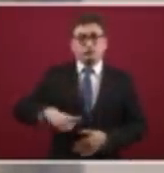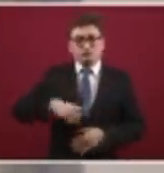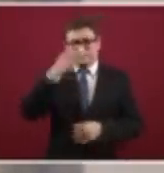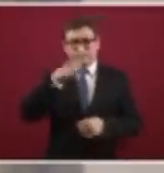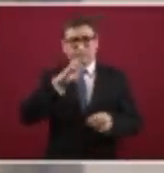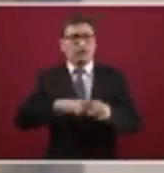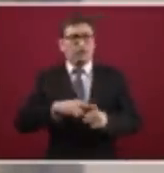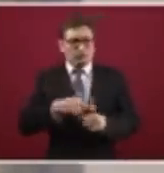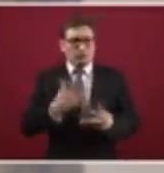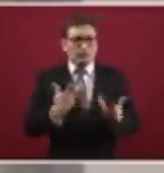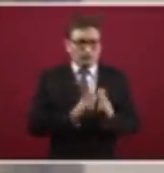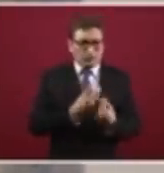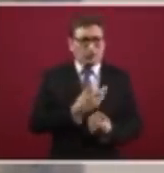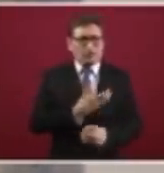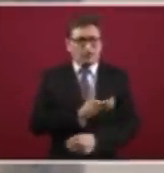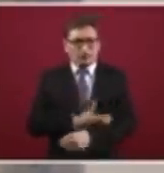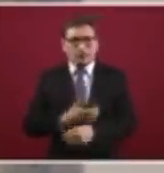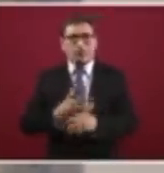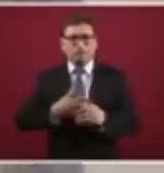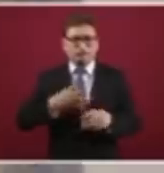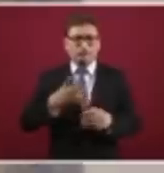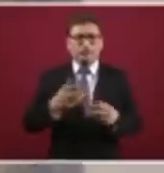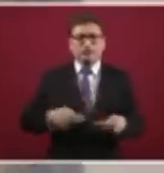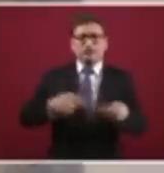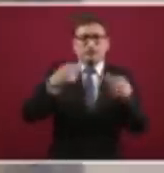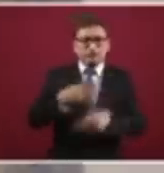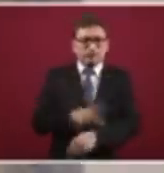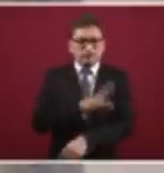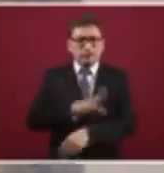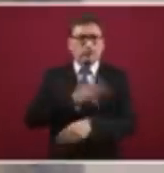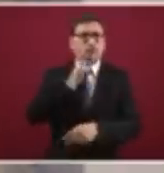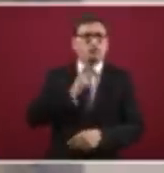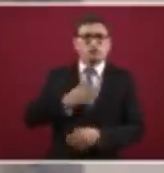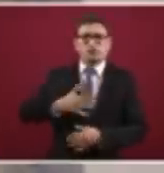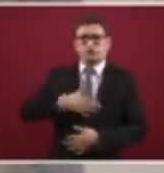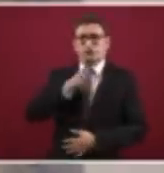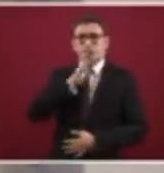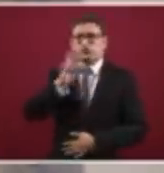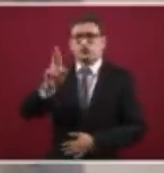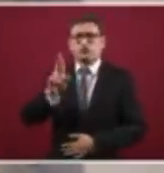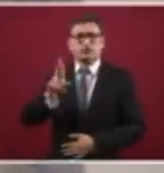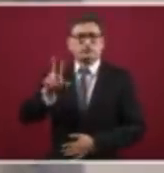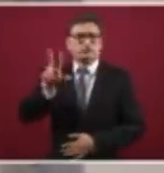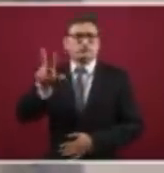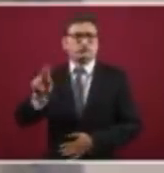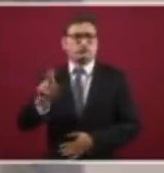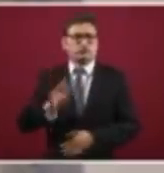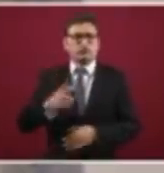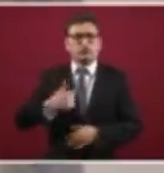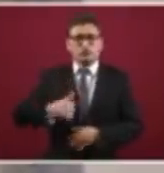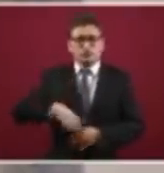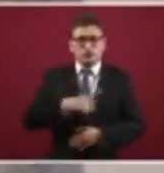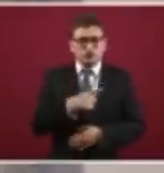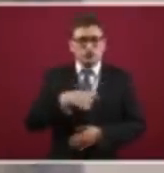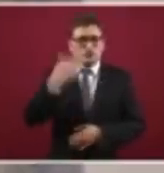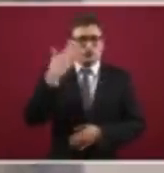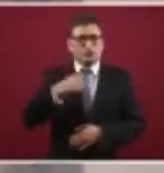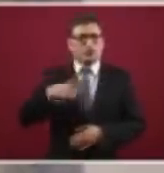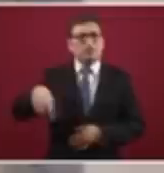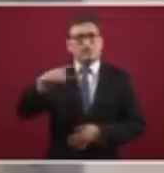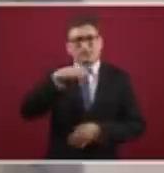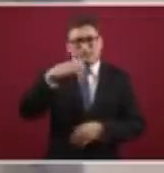entrar en el negocio de los energéticos o la electricidad les respondo que apenas estamos independizando nos de las invasiones extranjeras